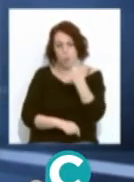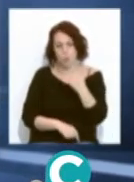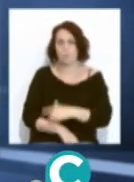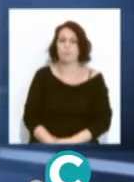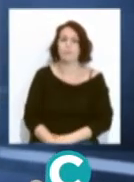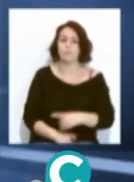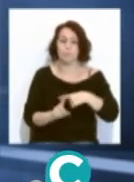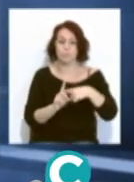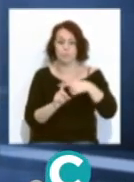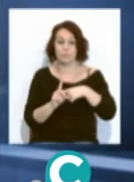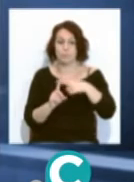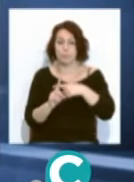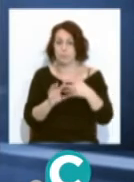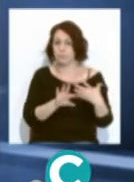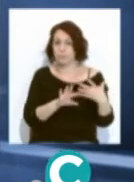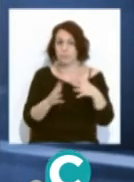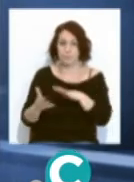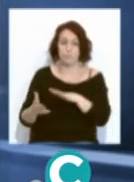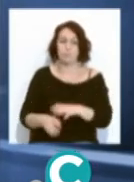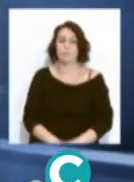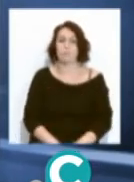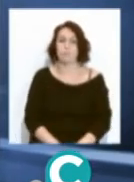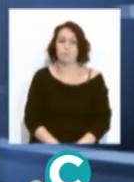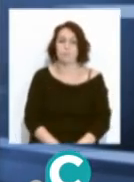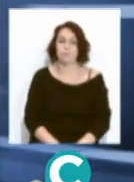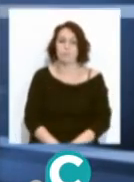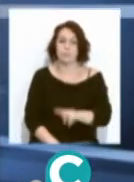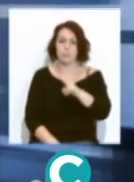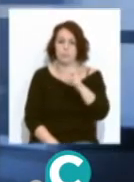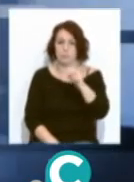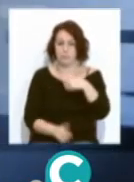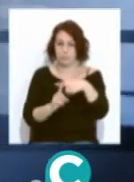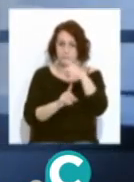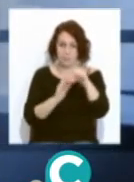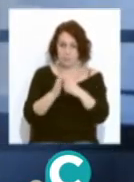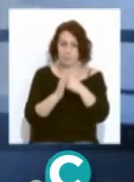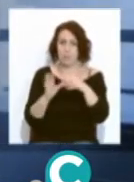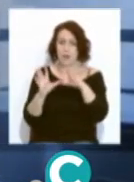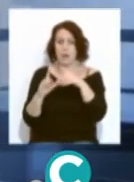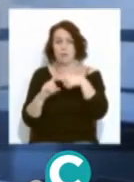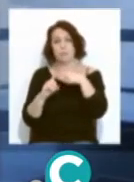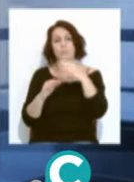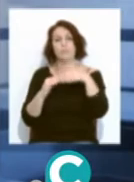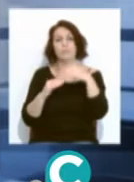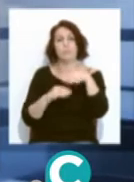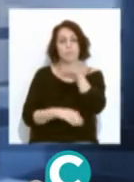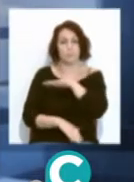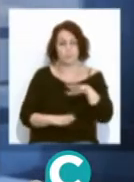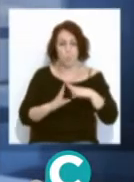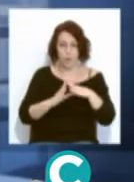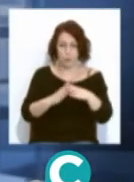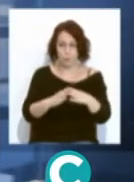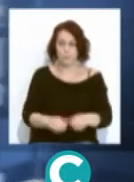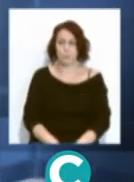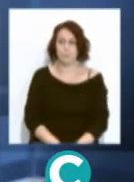valores extremos en cuanto a las temperaturas variarán entre los 20 grados de máxima y los 10 grados de mínima que registrará el